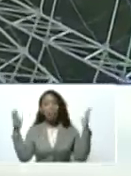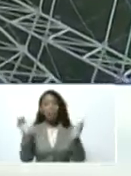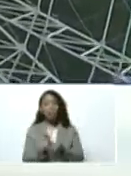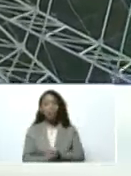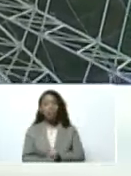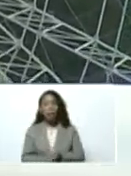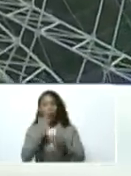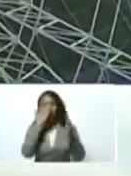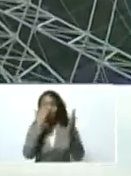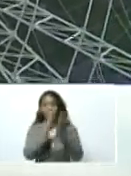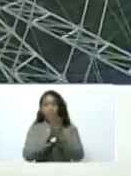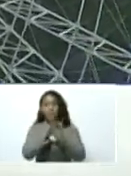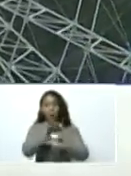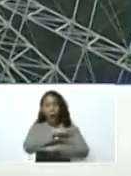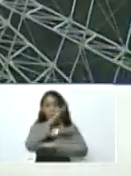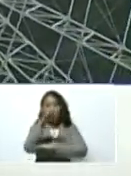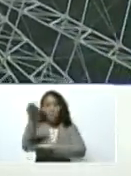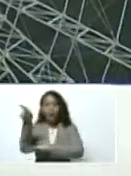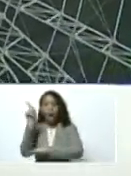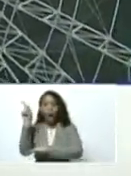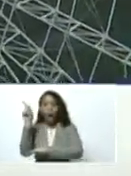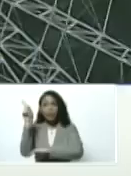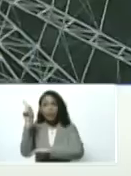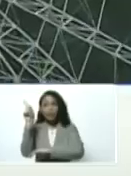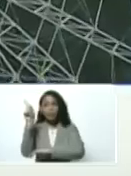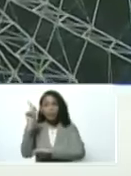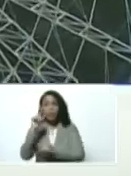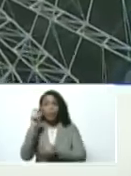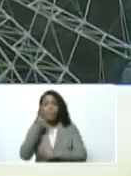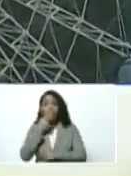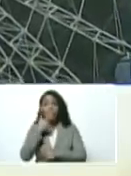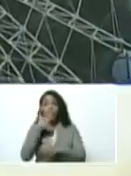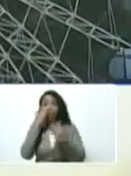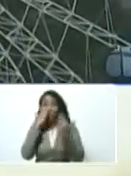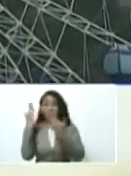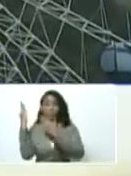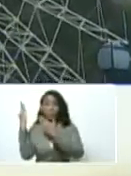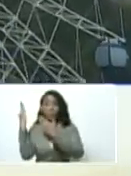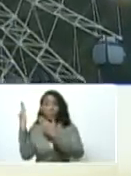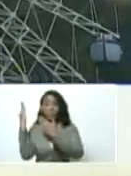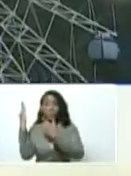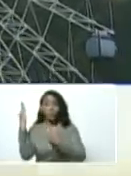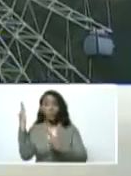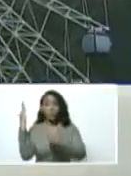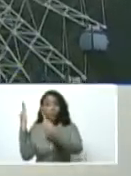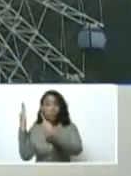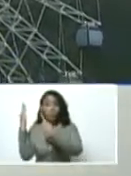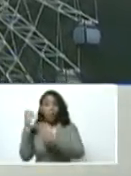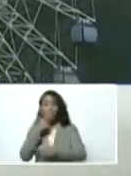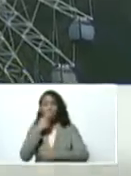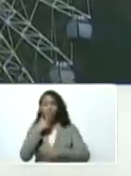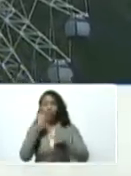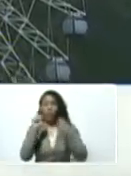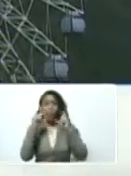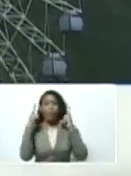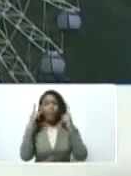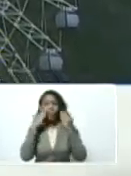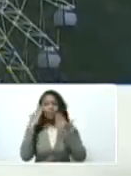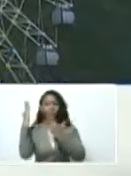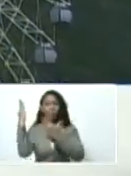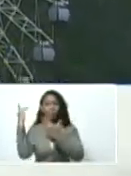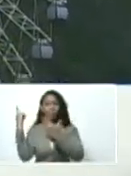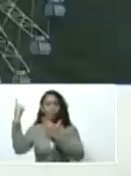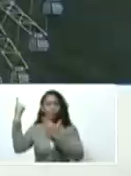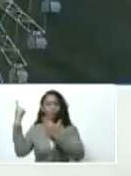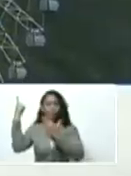Queda frente al mar, ahí en la cinta costera, una belleza. Es lo que te dice la belleza de La Guaira. La